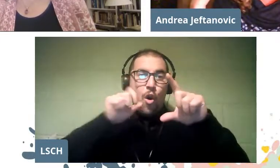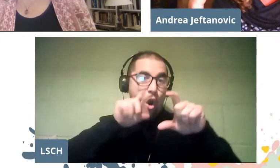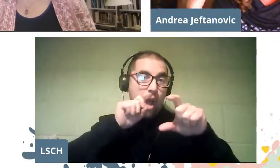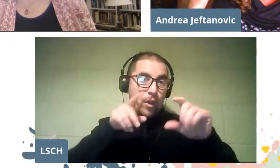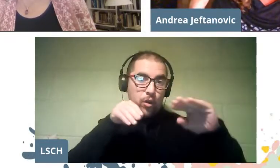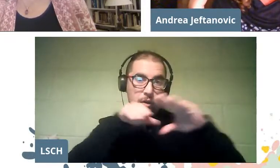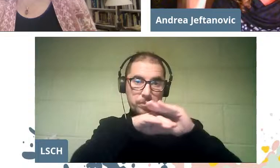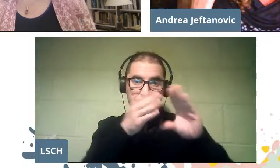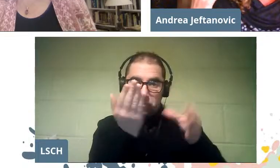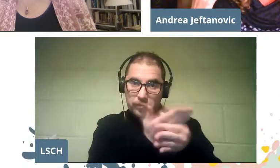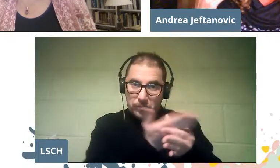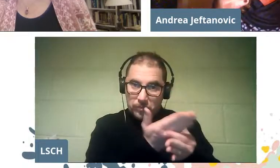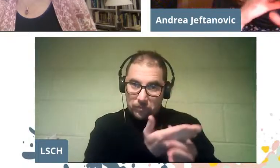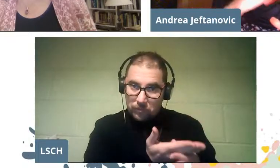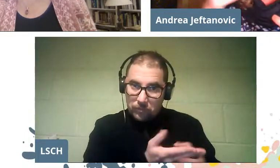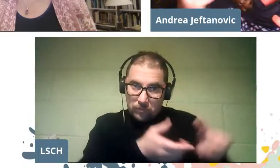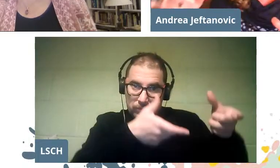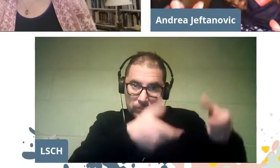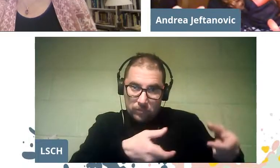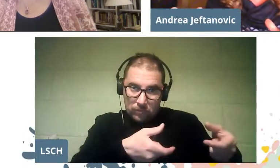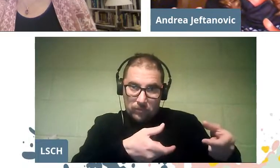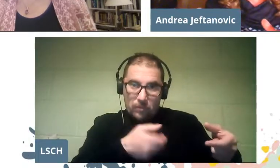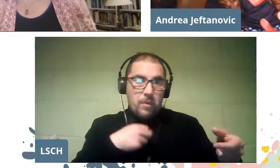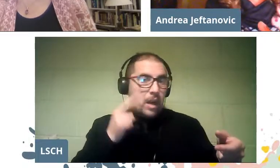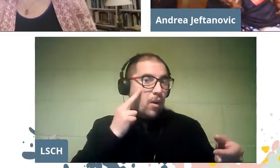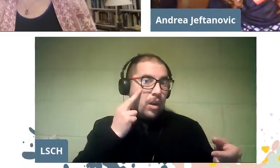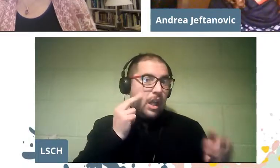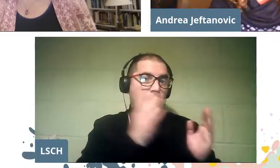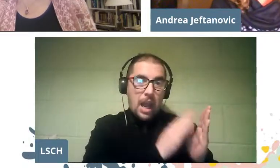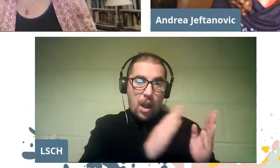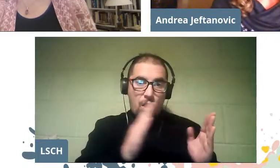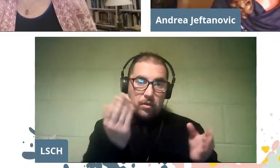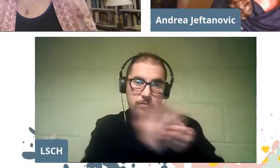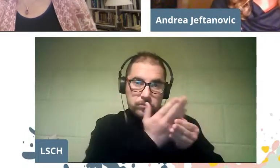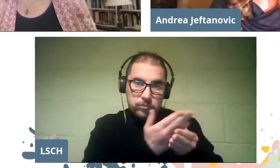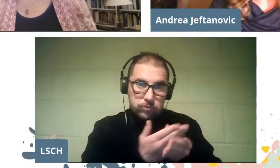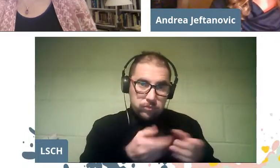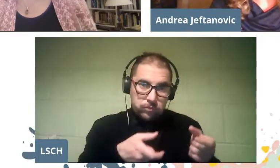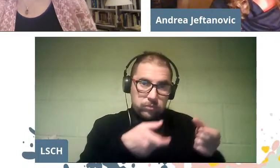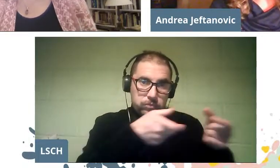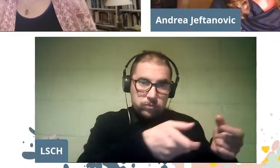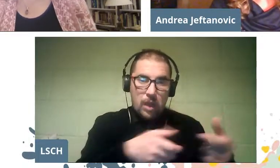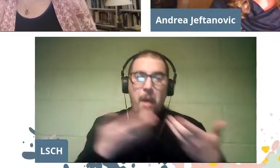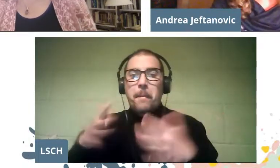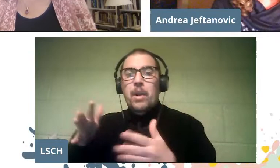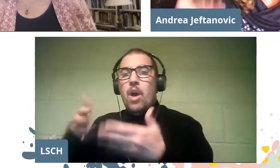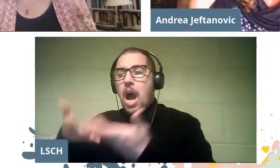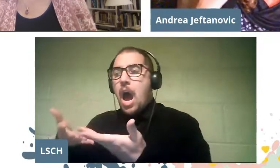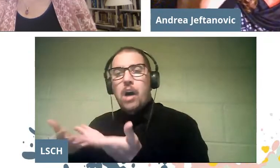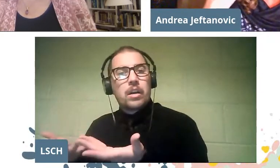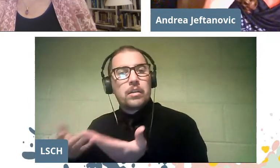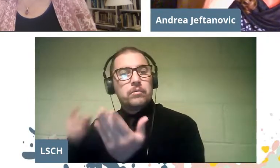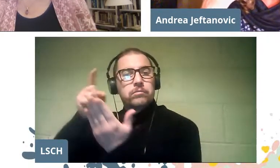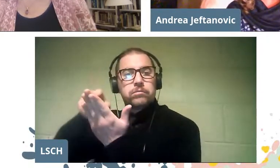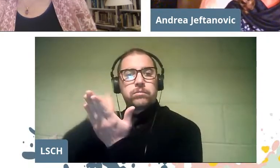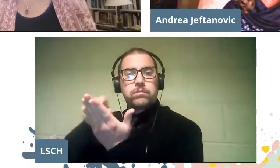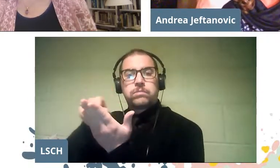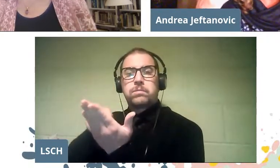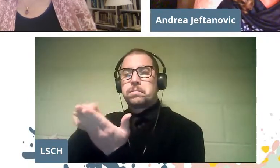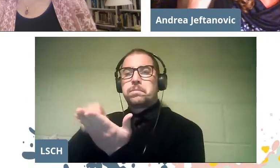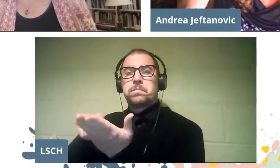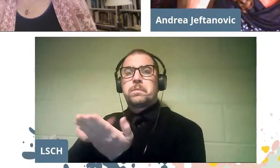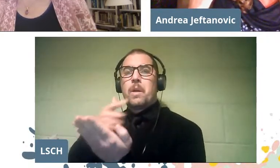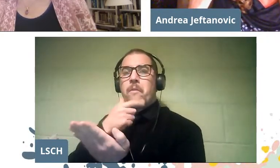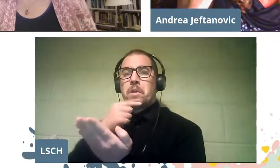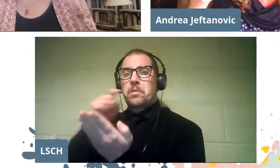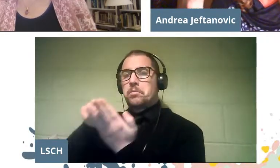poder reconfigurar el orden, la secuencia del viaje. Y ahora puedo regresar al lugar incluso a